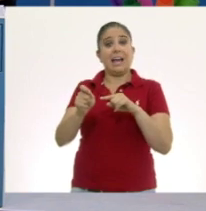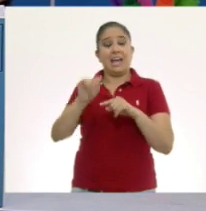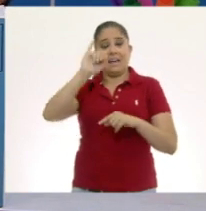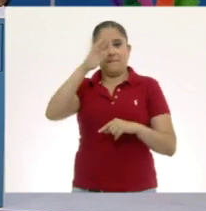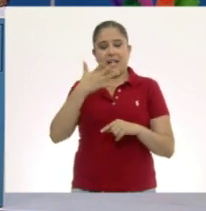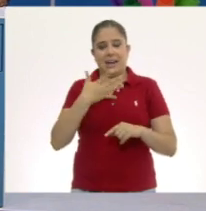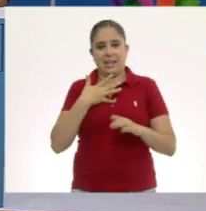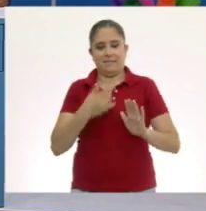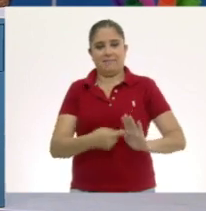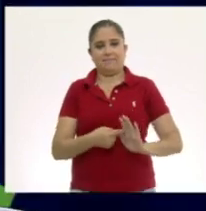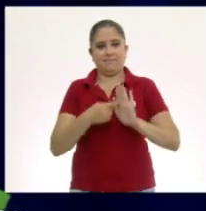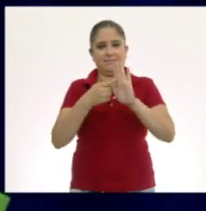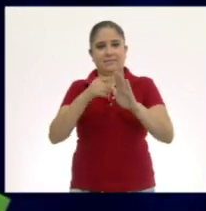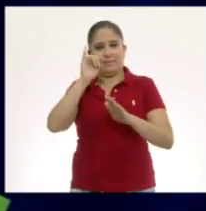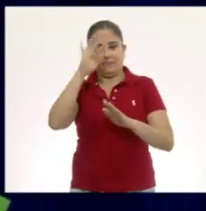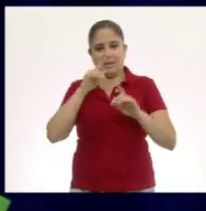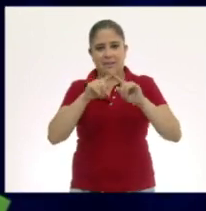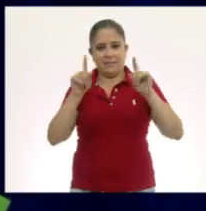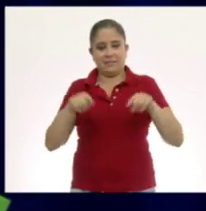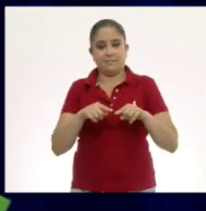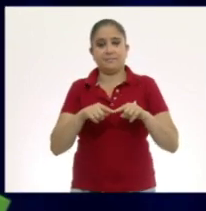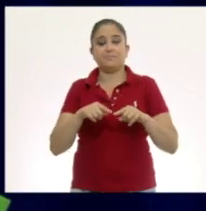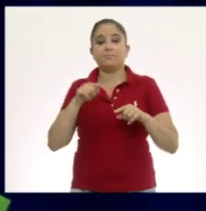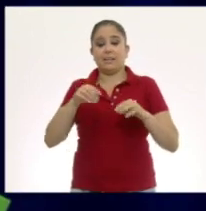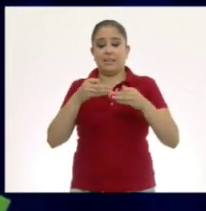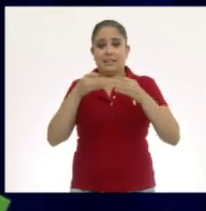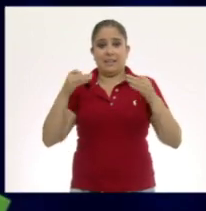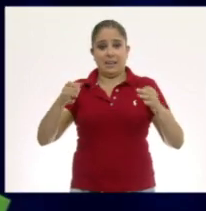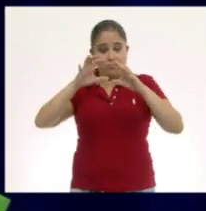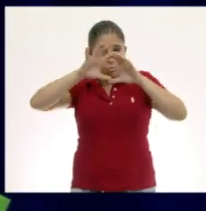imagen. En la corteza terrestre